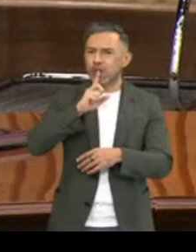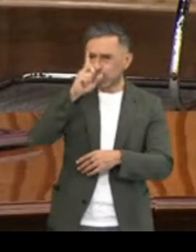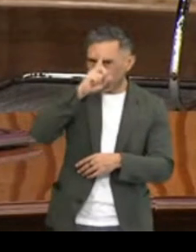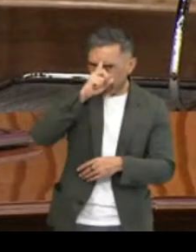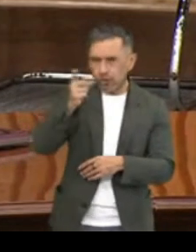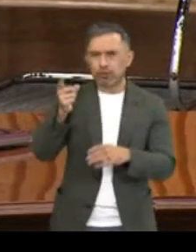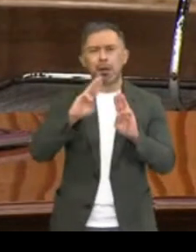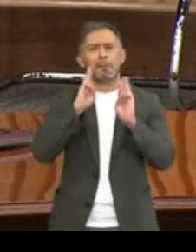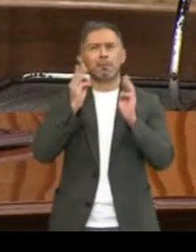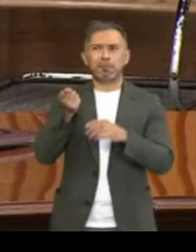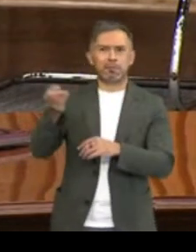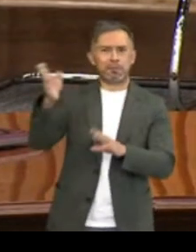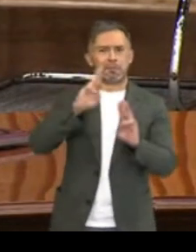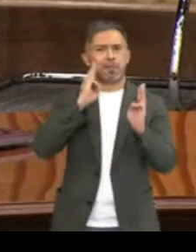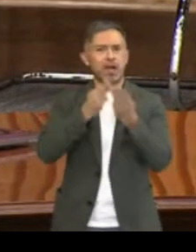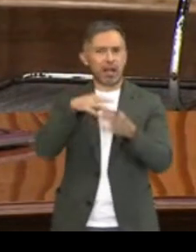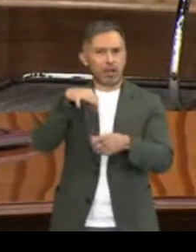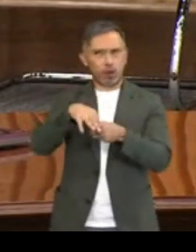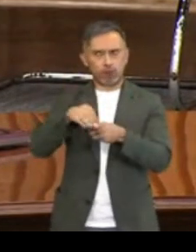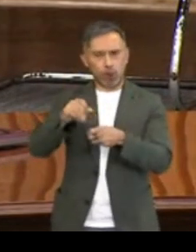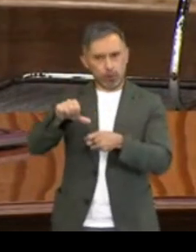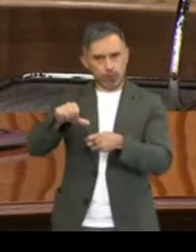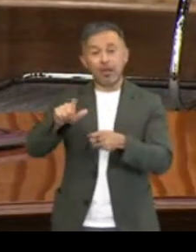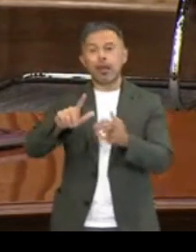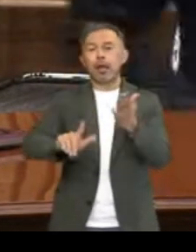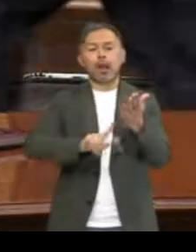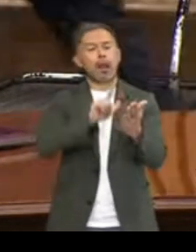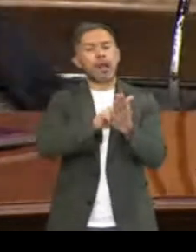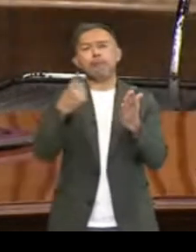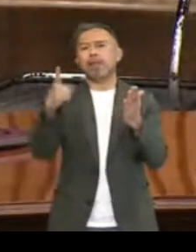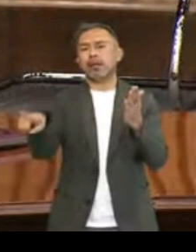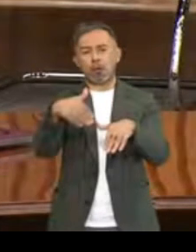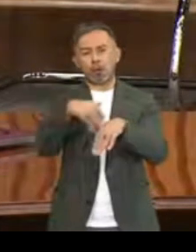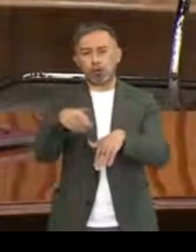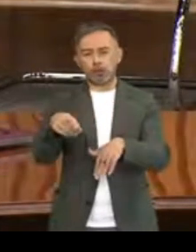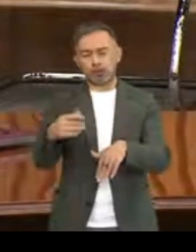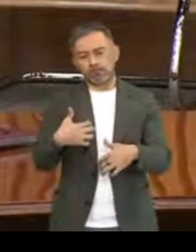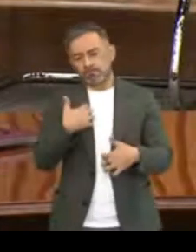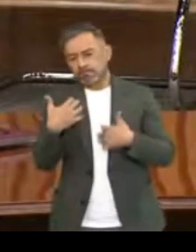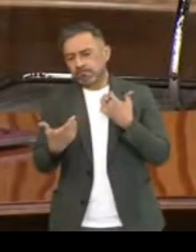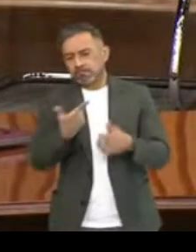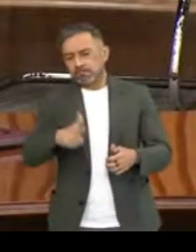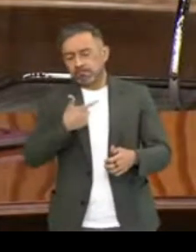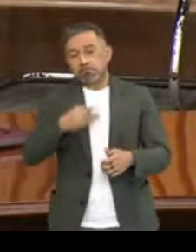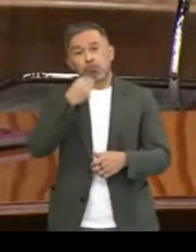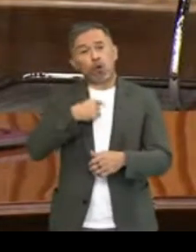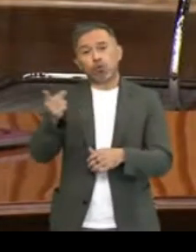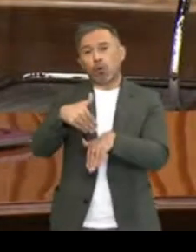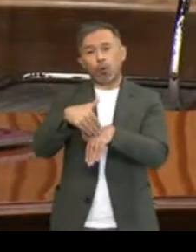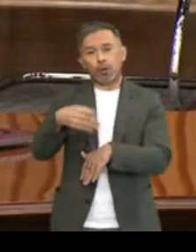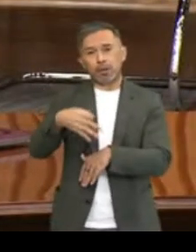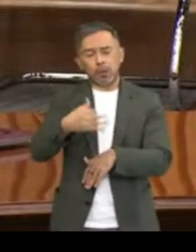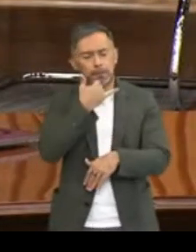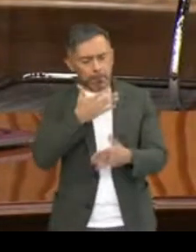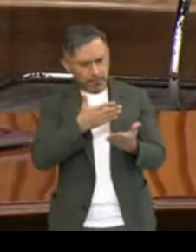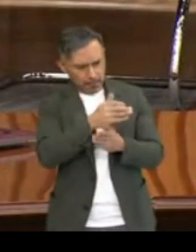electoral, y es momento de cumplir la ley aunque no les guste. Hoy, por mandato de la representación popular... Lo voy a